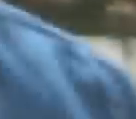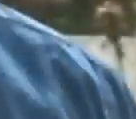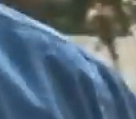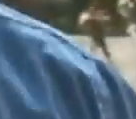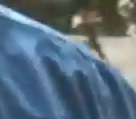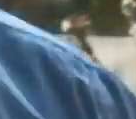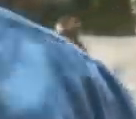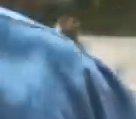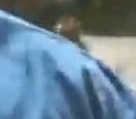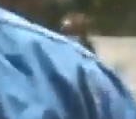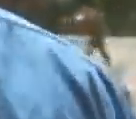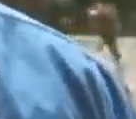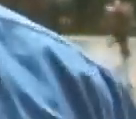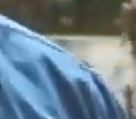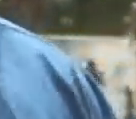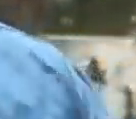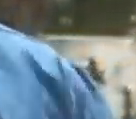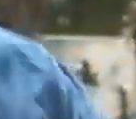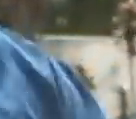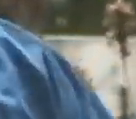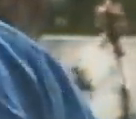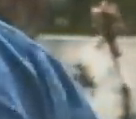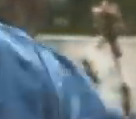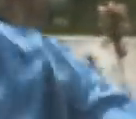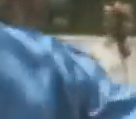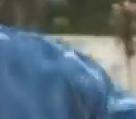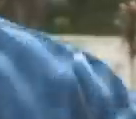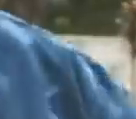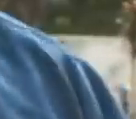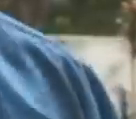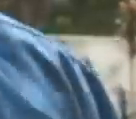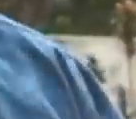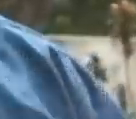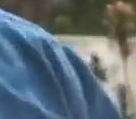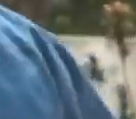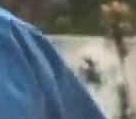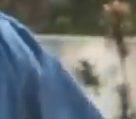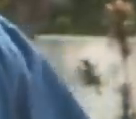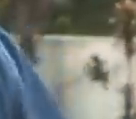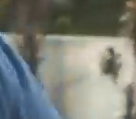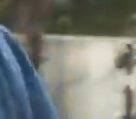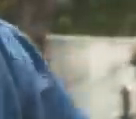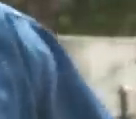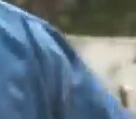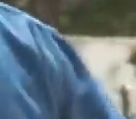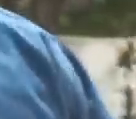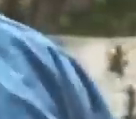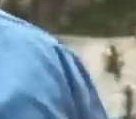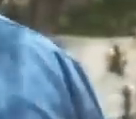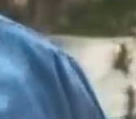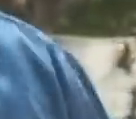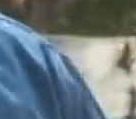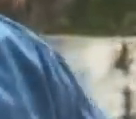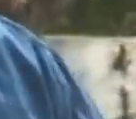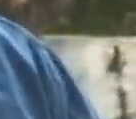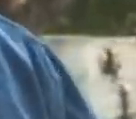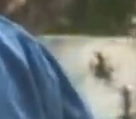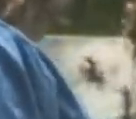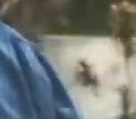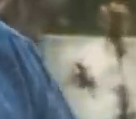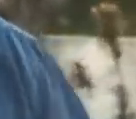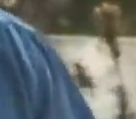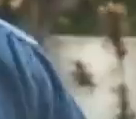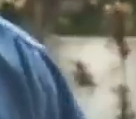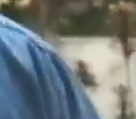pandemia. Tenemos 15 pacientes y hay 2 camas. Es difícil decir que escogemos quién vive o quién muere,